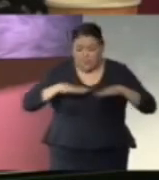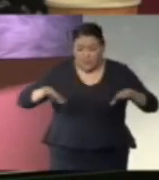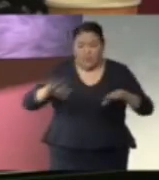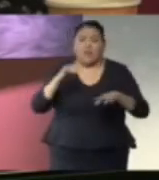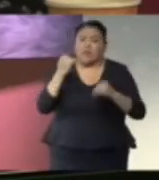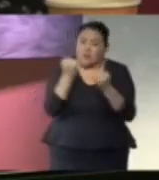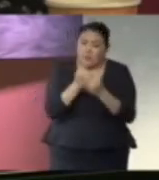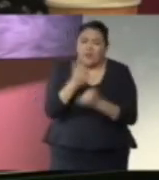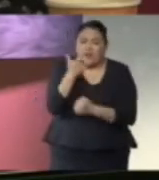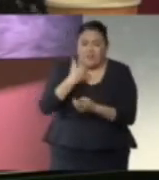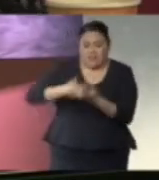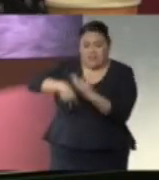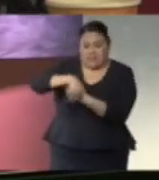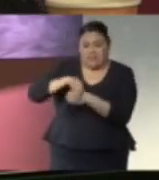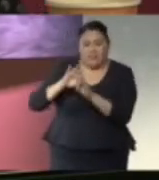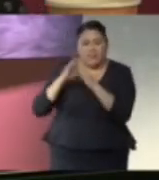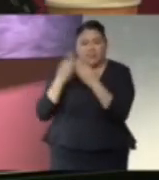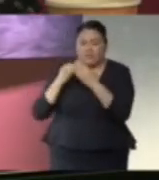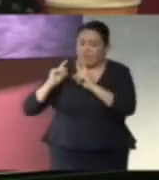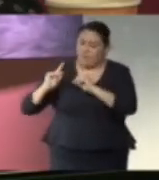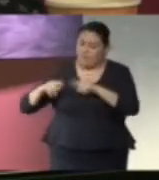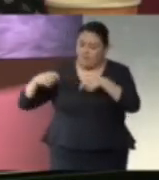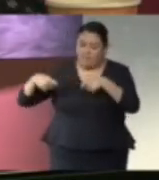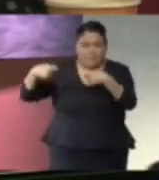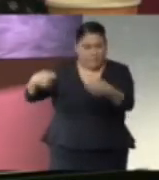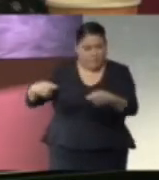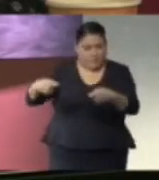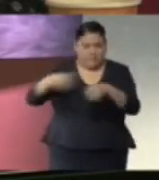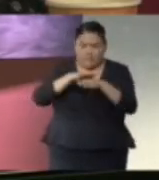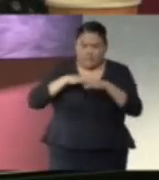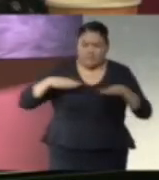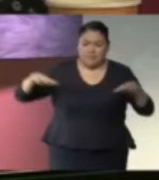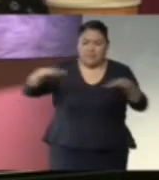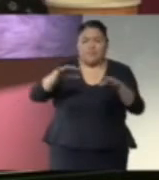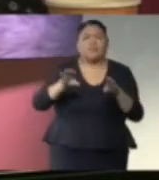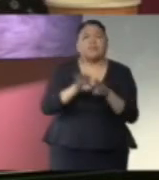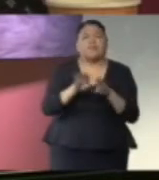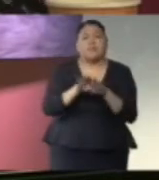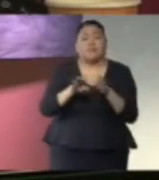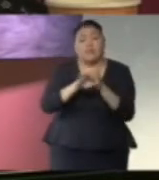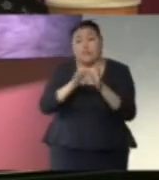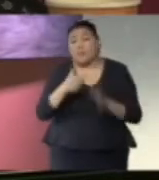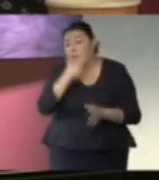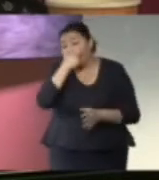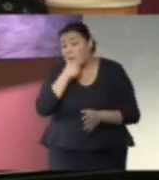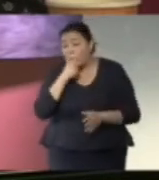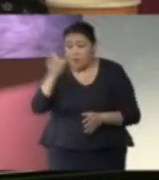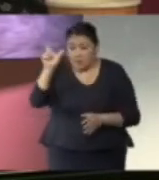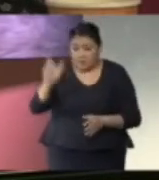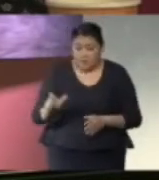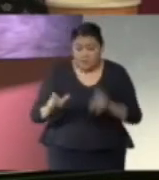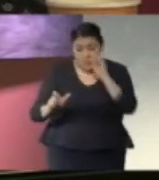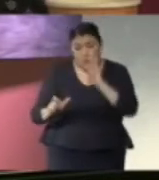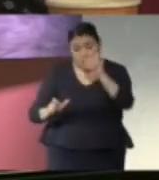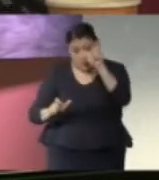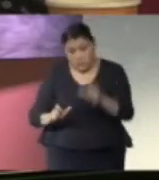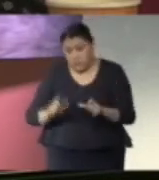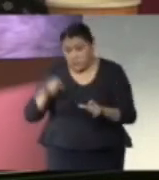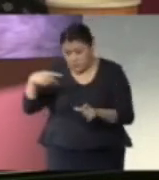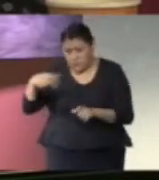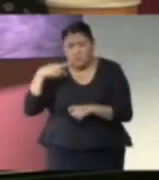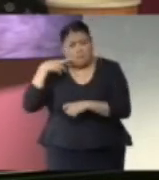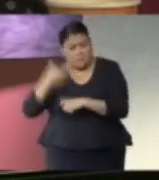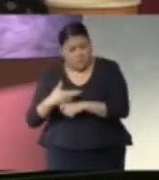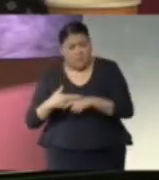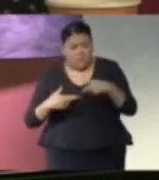que marca claramente las formas de participación de hombres y mujeres en esta generación